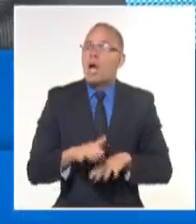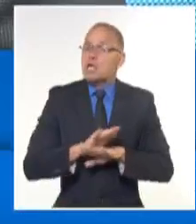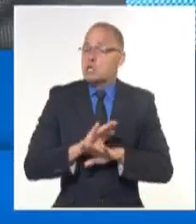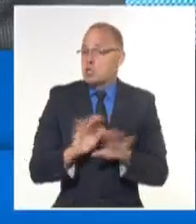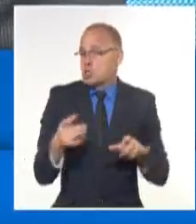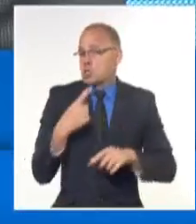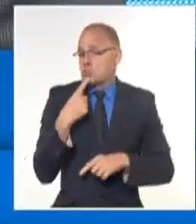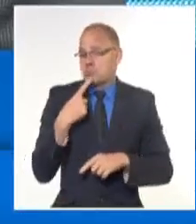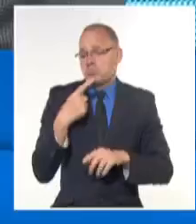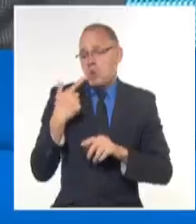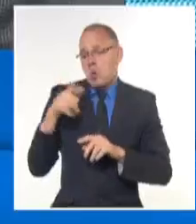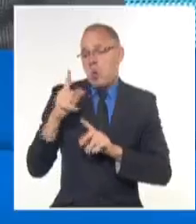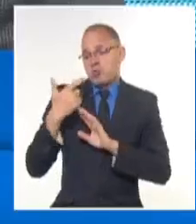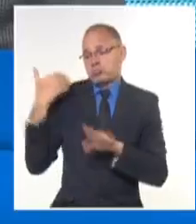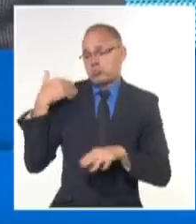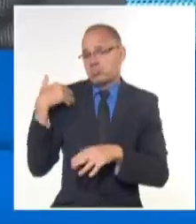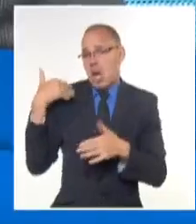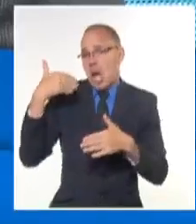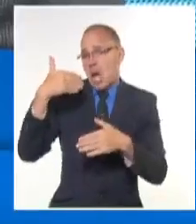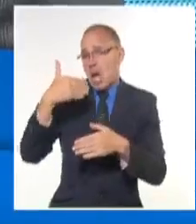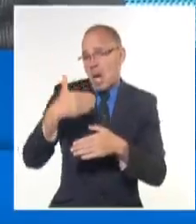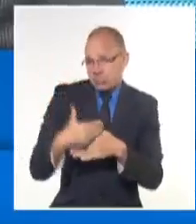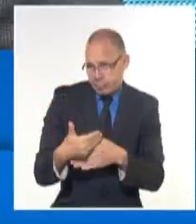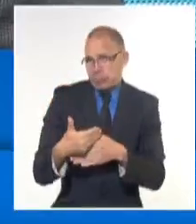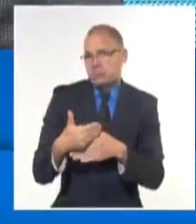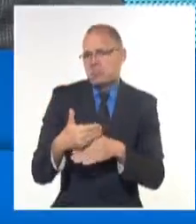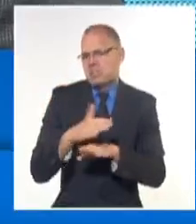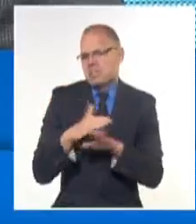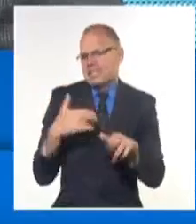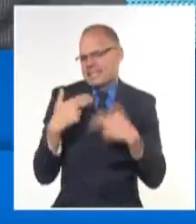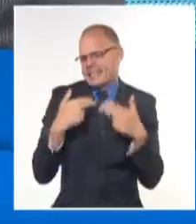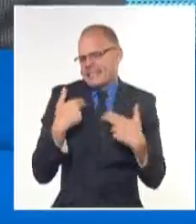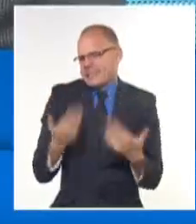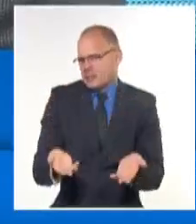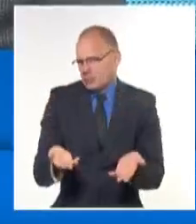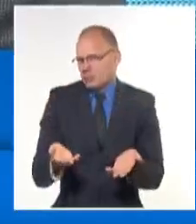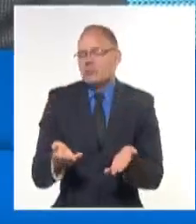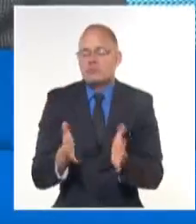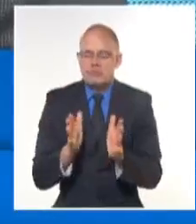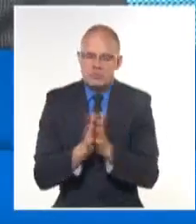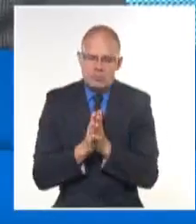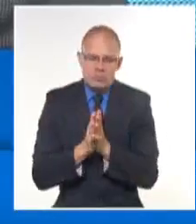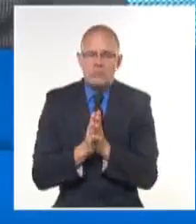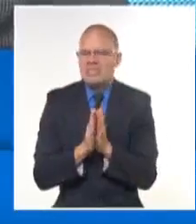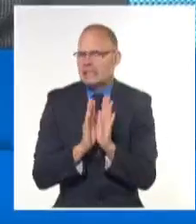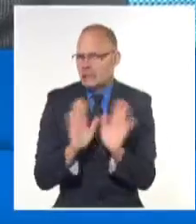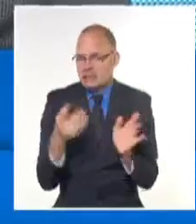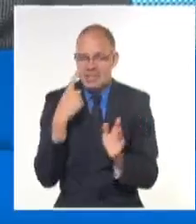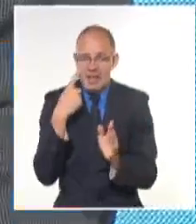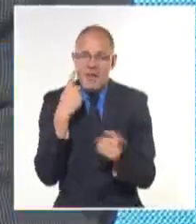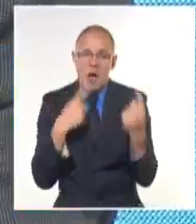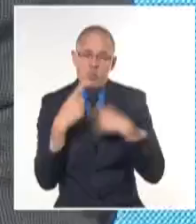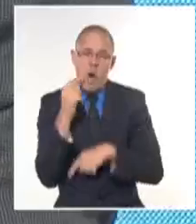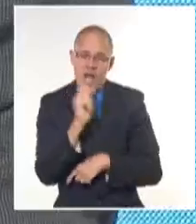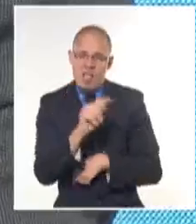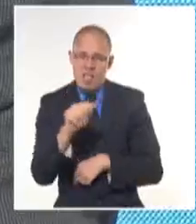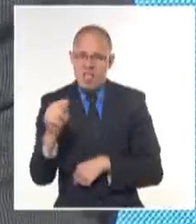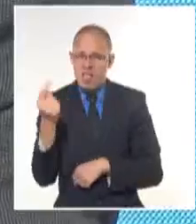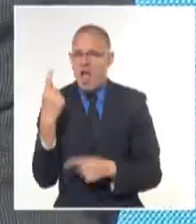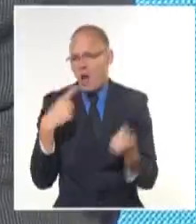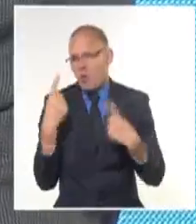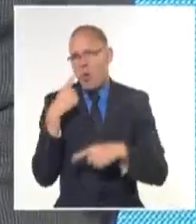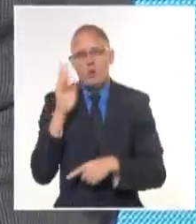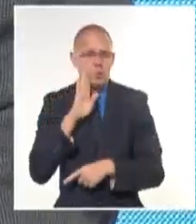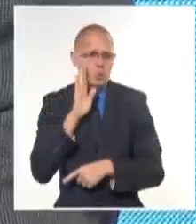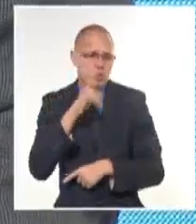desarrollaron desde del programa que estuvimos acá hasta la fecha, indudablemente se siguen detectando un grupo de irregularidades en las acciones que ejecuta